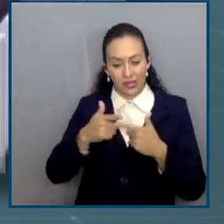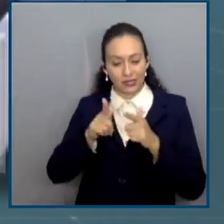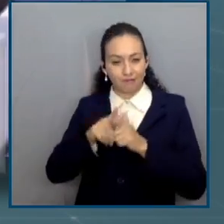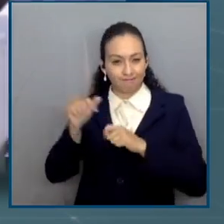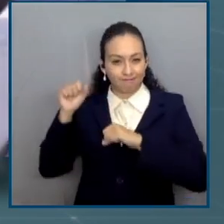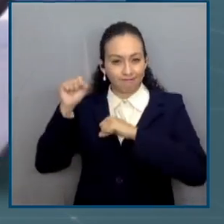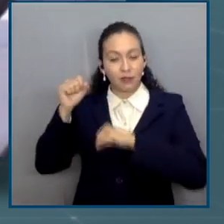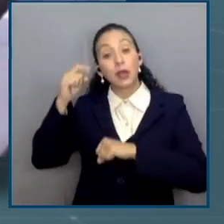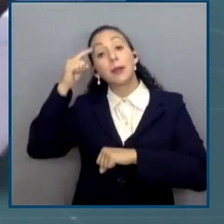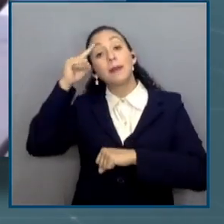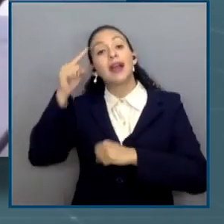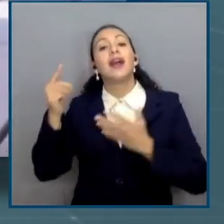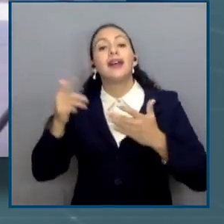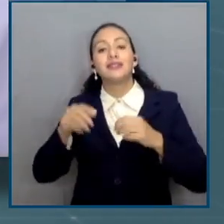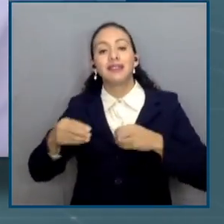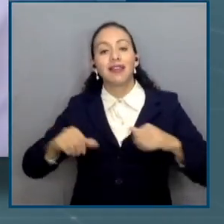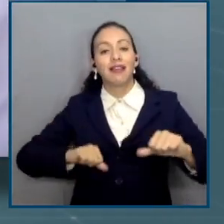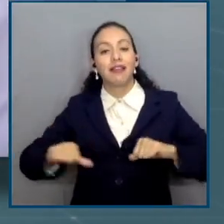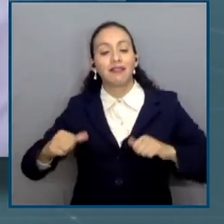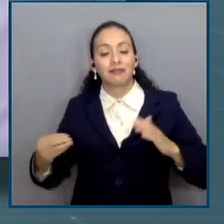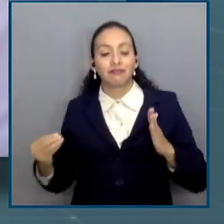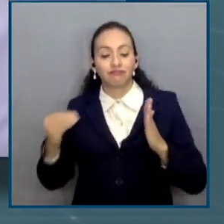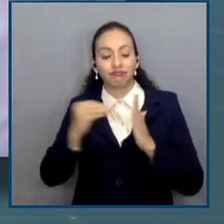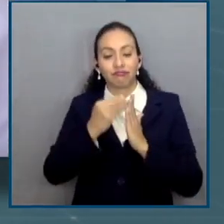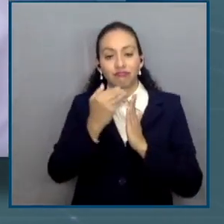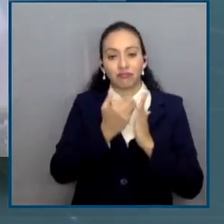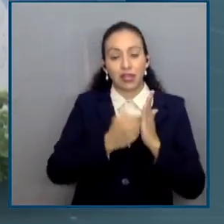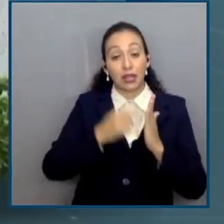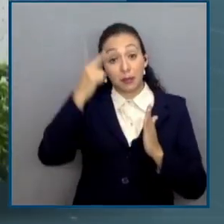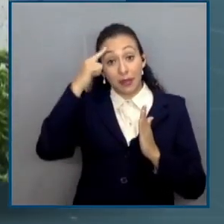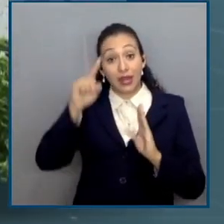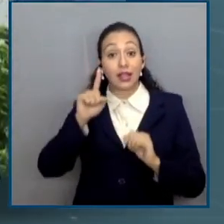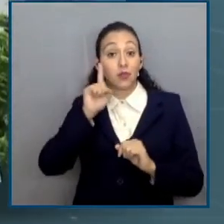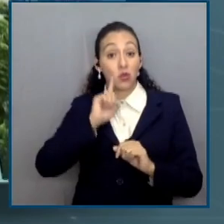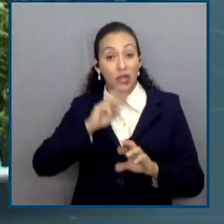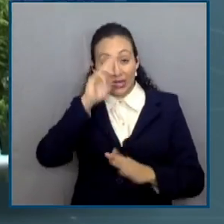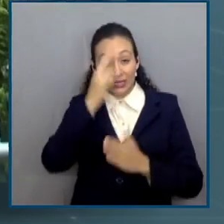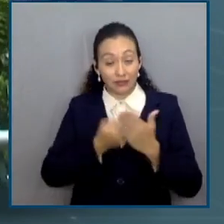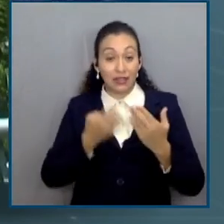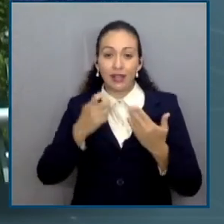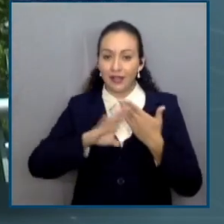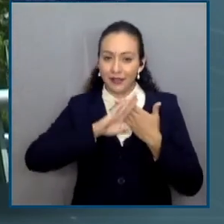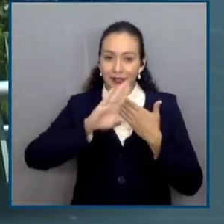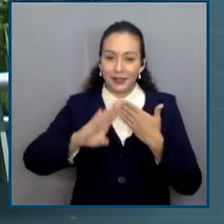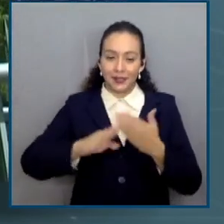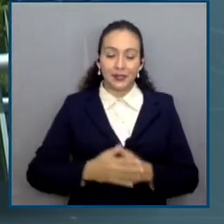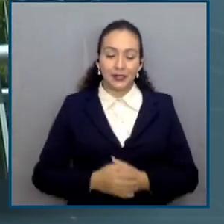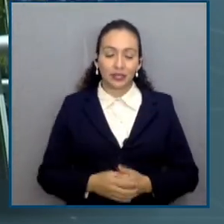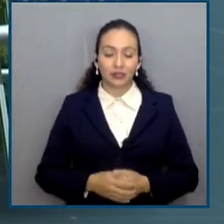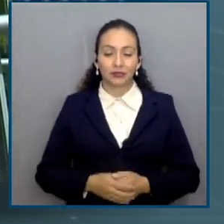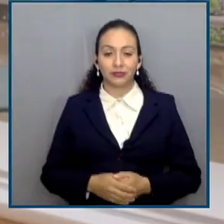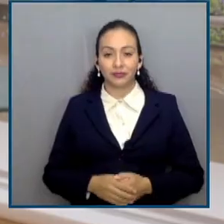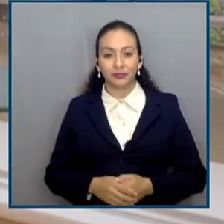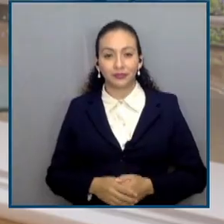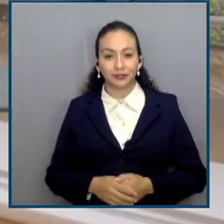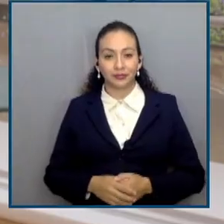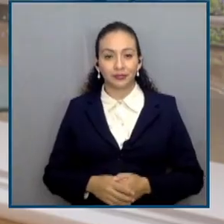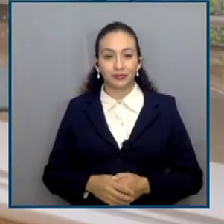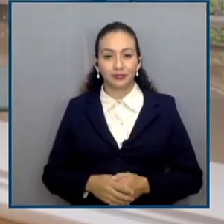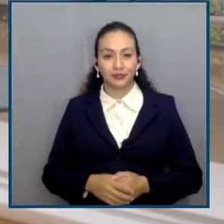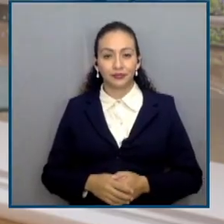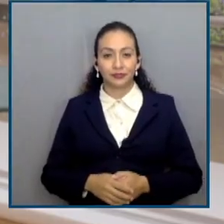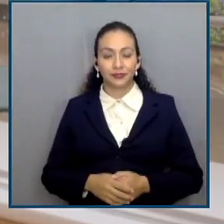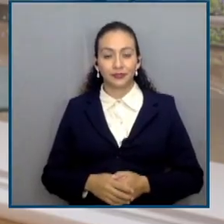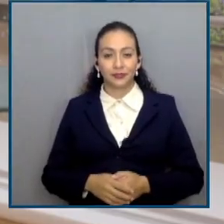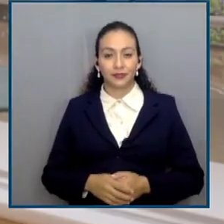que ayuden a erradicar la violencia contra las mujeres. Para el canal del Poder Judicial de la Federación, Jesús Daza.